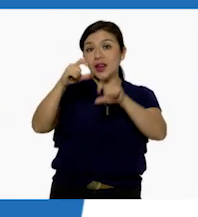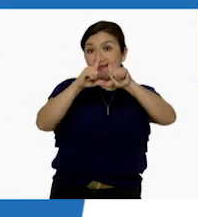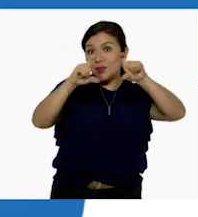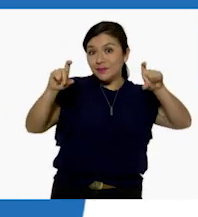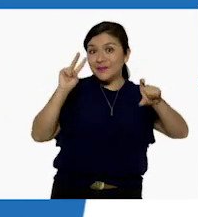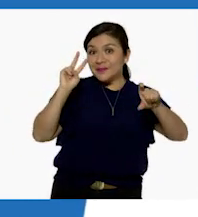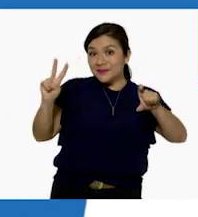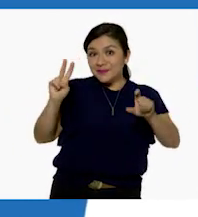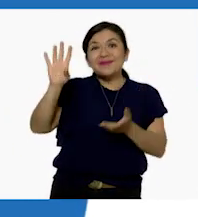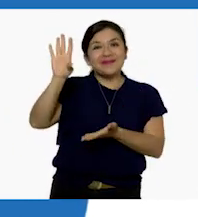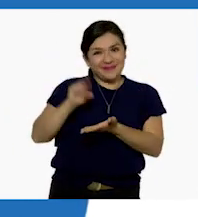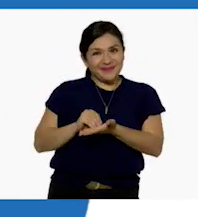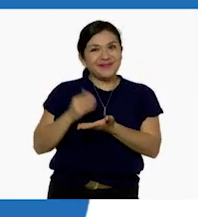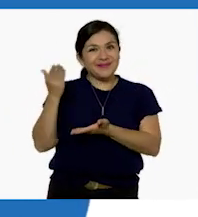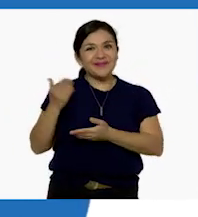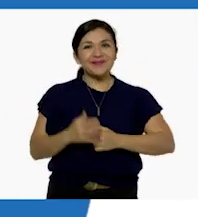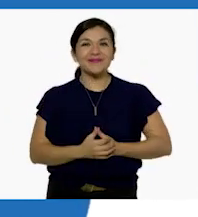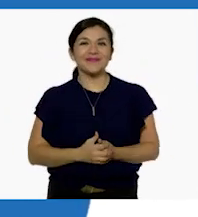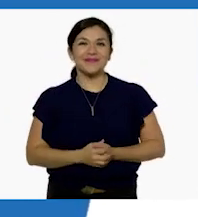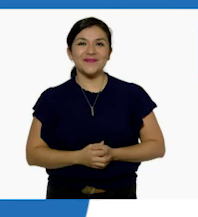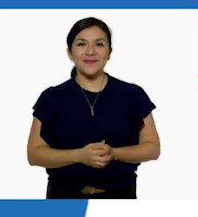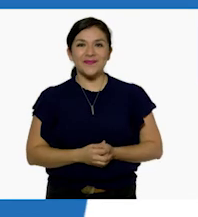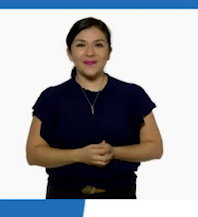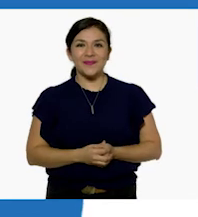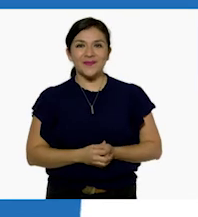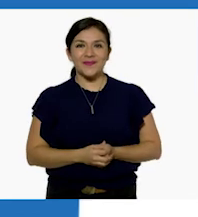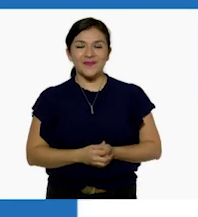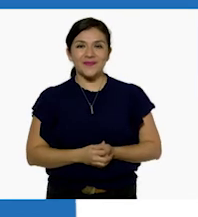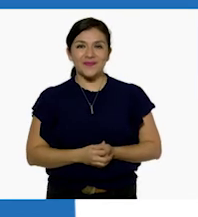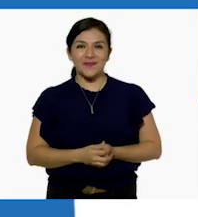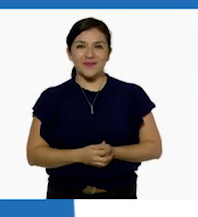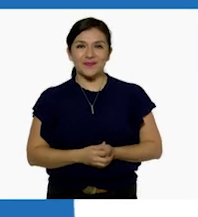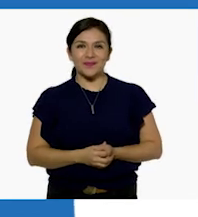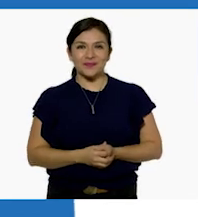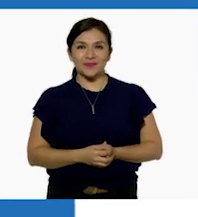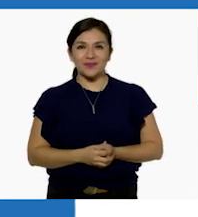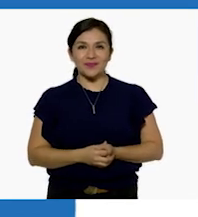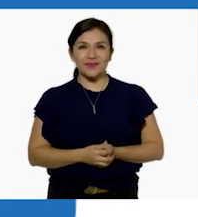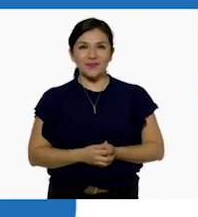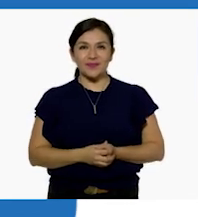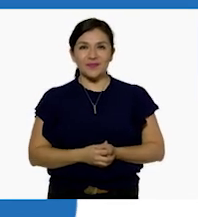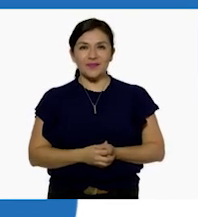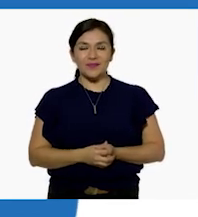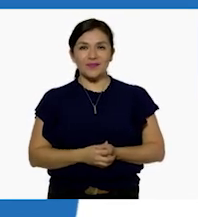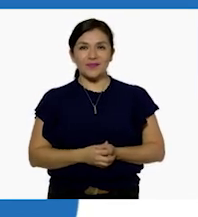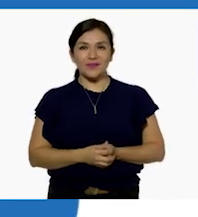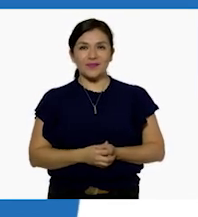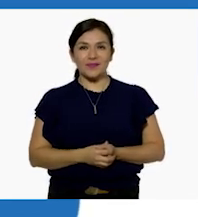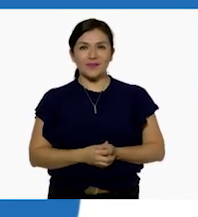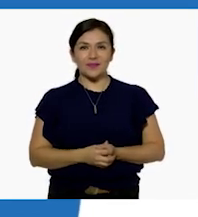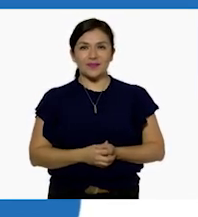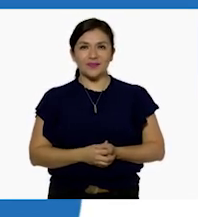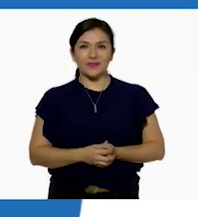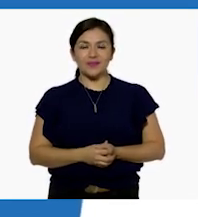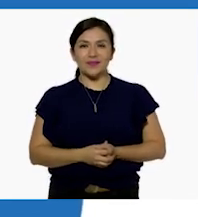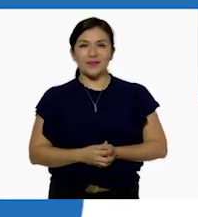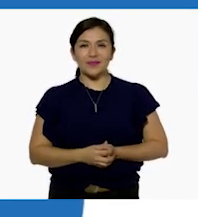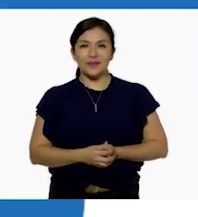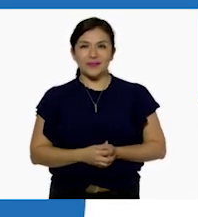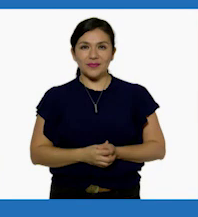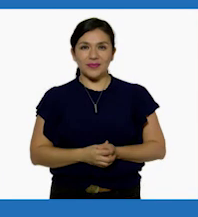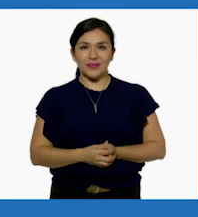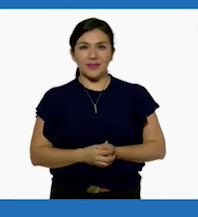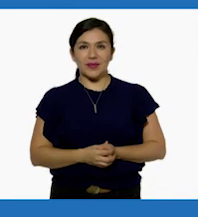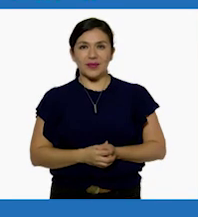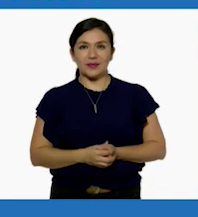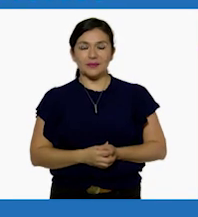al teléfono 55 41 72 04 13. ¡Son 100